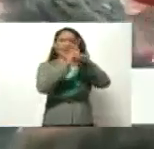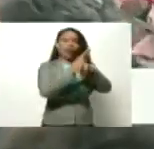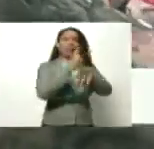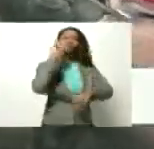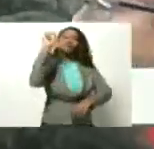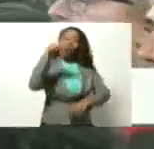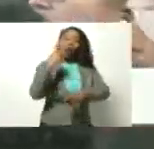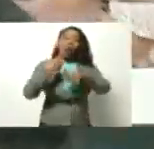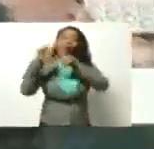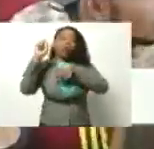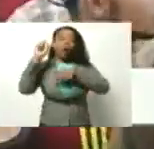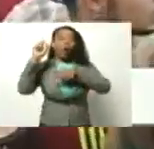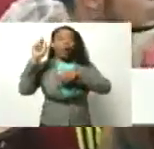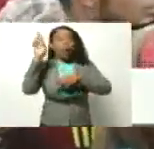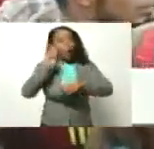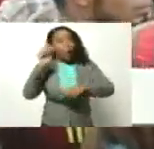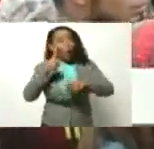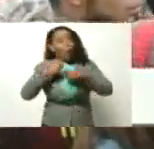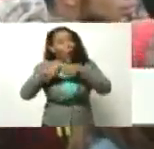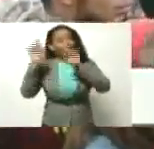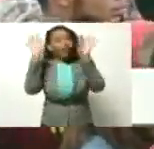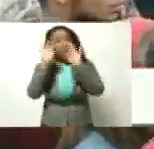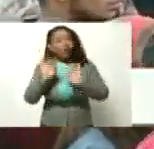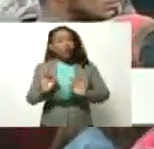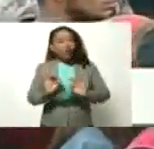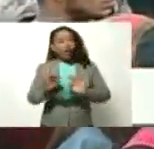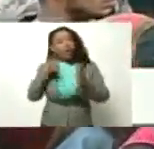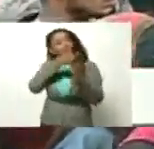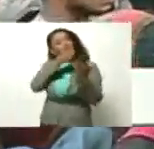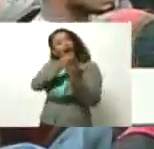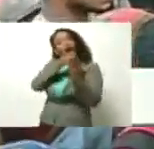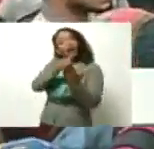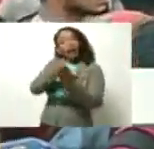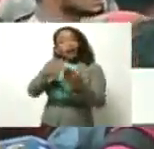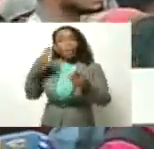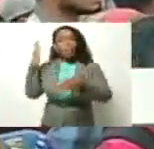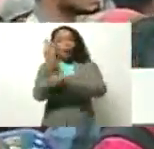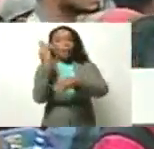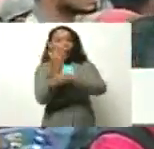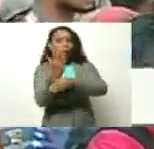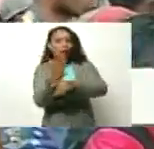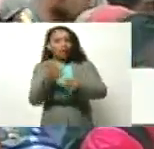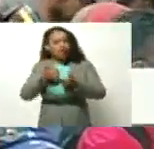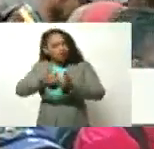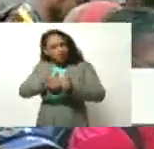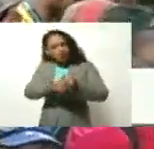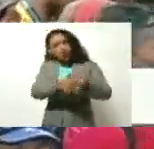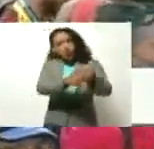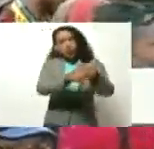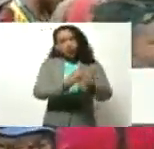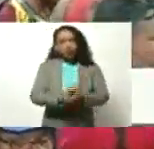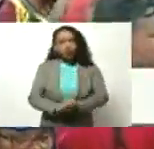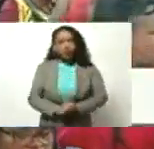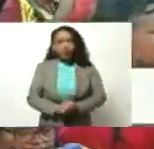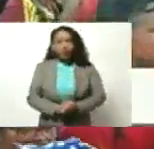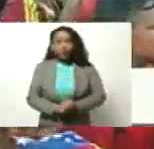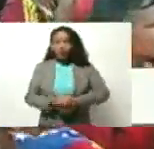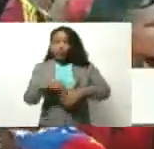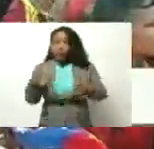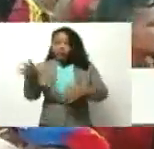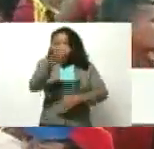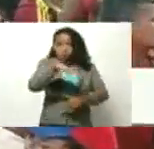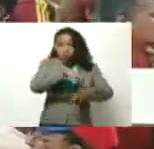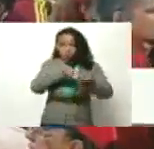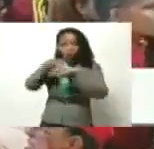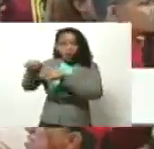usa otros mecanismos como es el bloqueo como es las sanciones las persecuciones y a todo